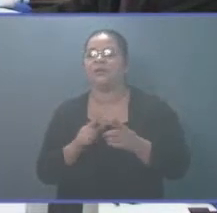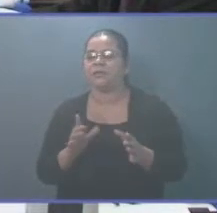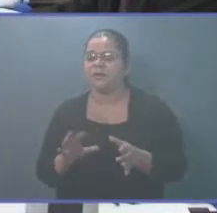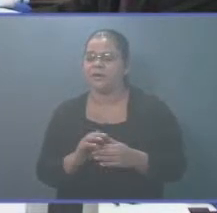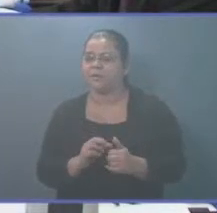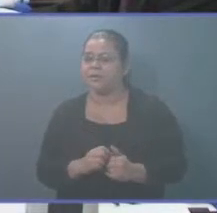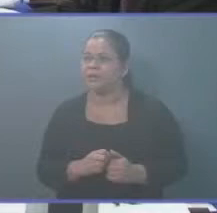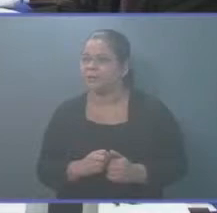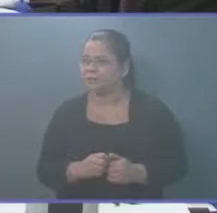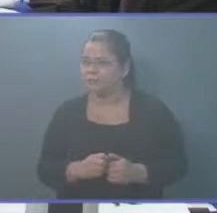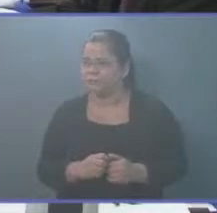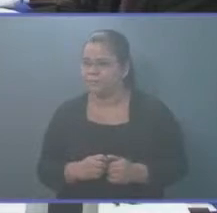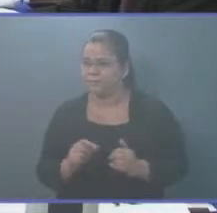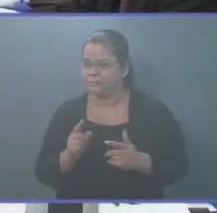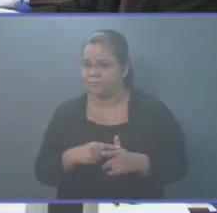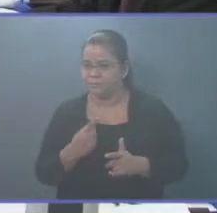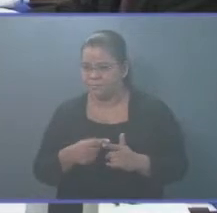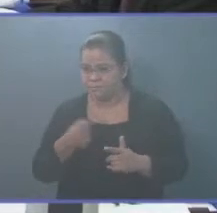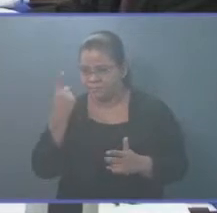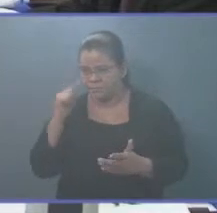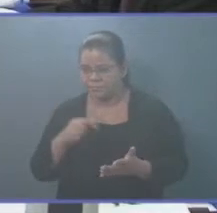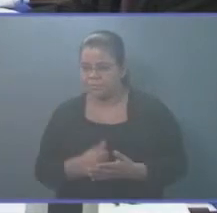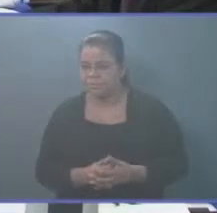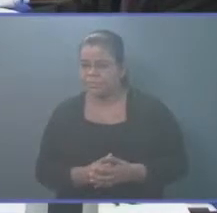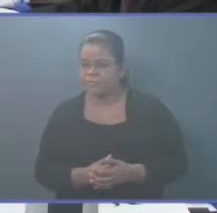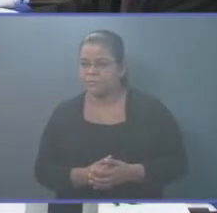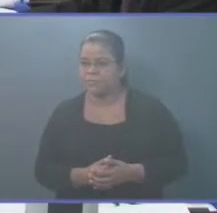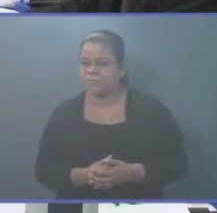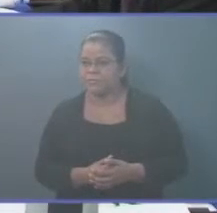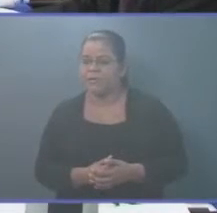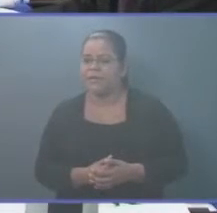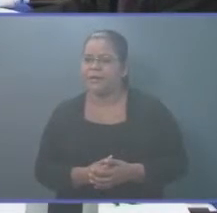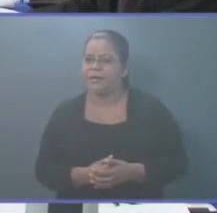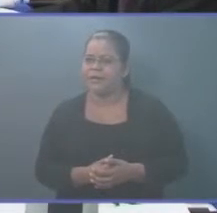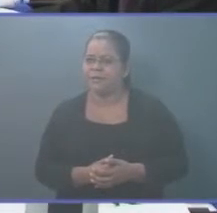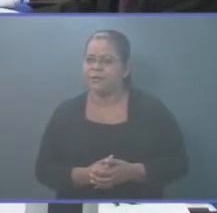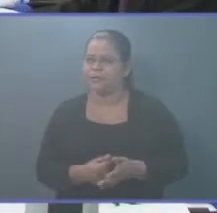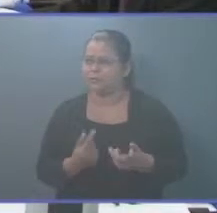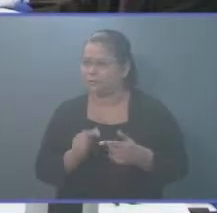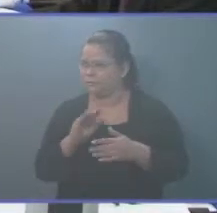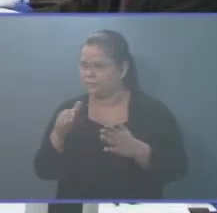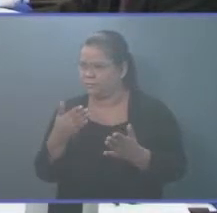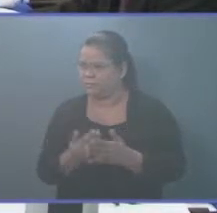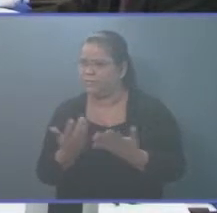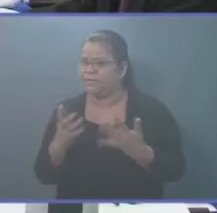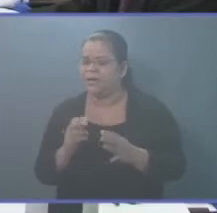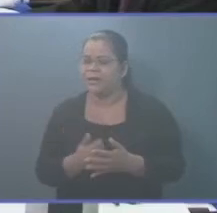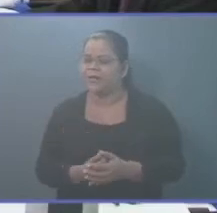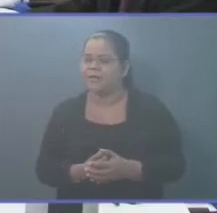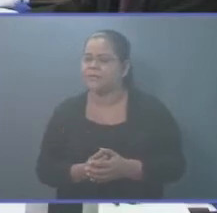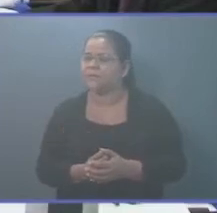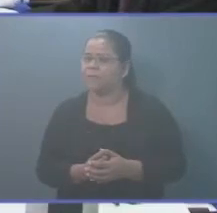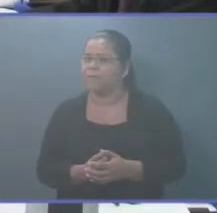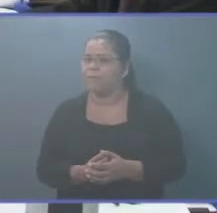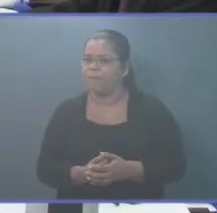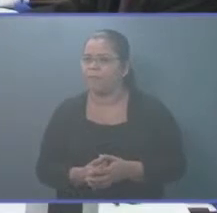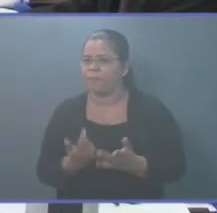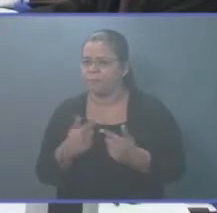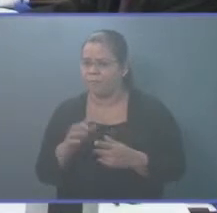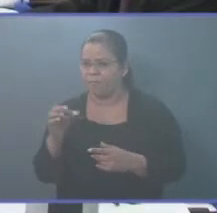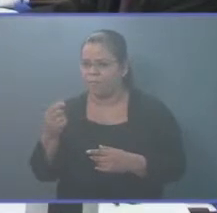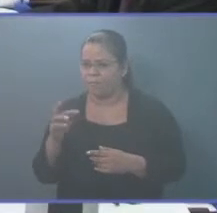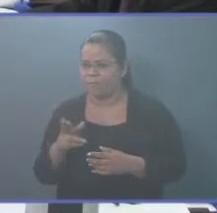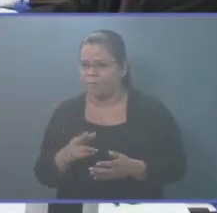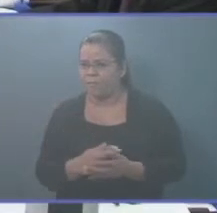Civil. ¿Me lo puede editar más despacio? Sí. Para que podamos? A ver, Y entonces sería, voy a repetir. después de General de la República.